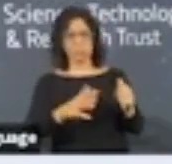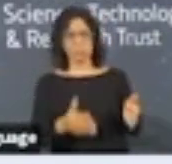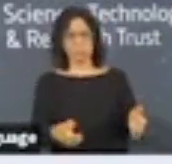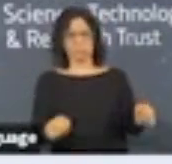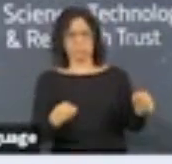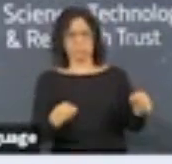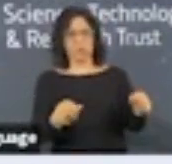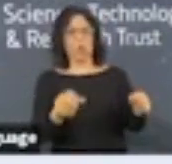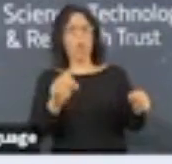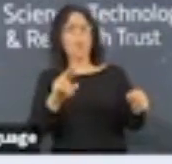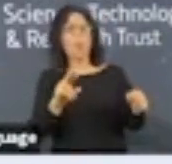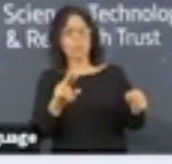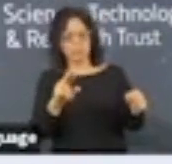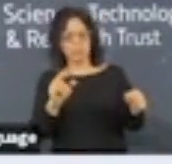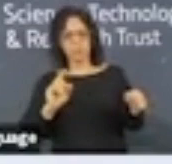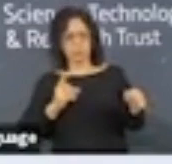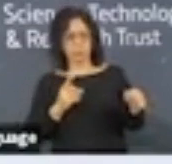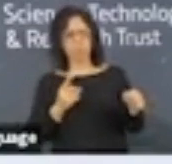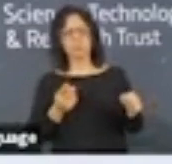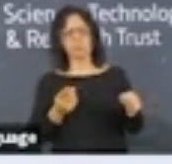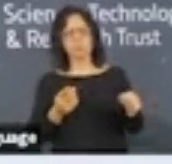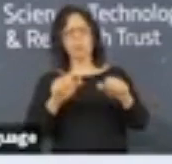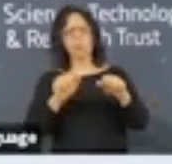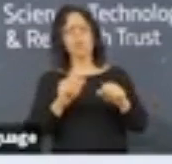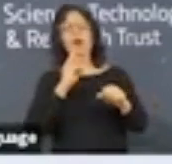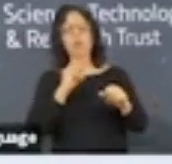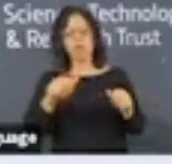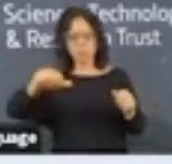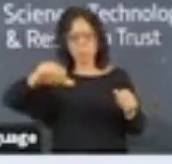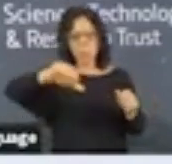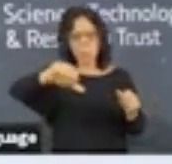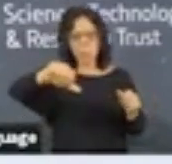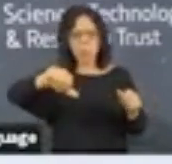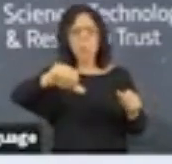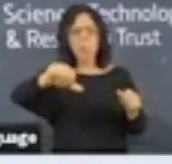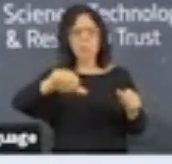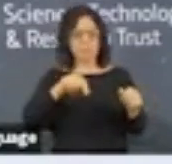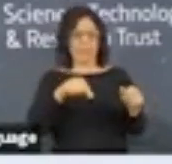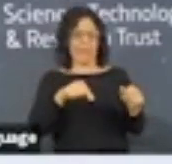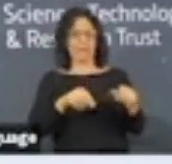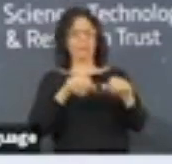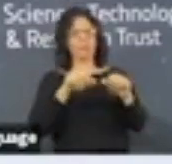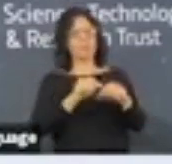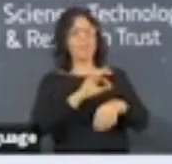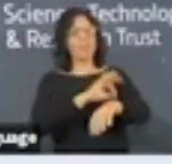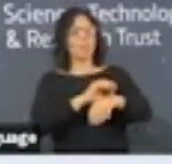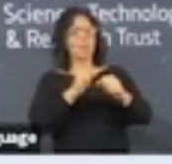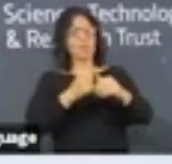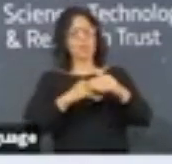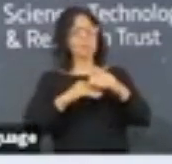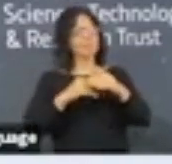les añadimos agua, que son los que crían al mosquito Aedes aegypti.